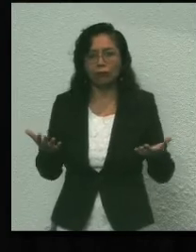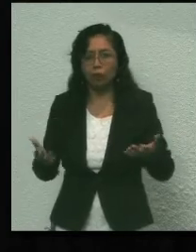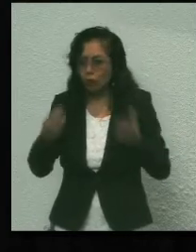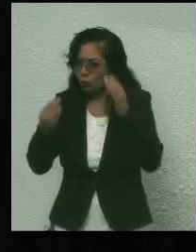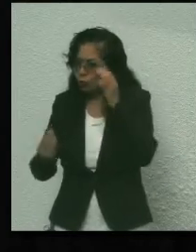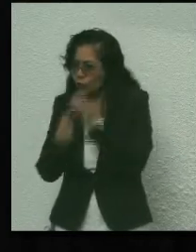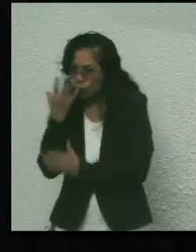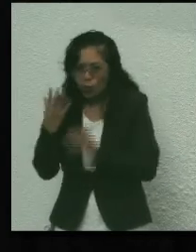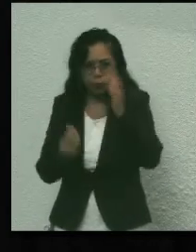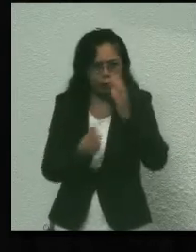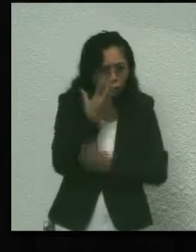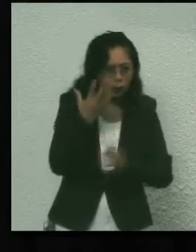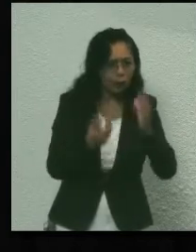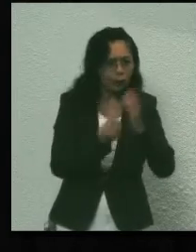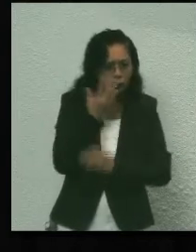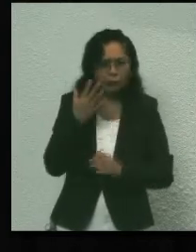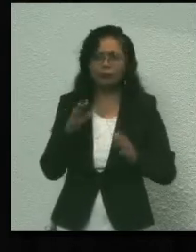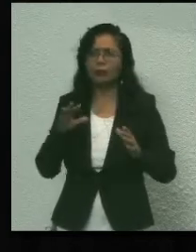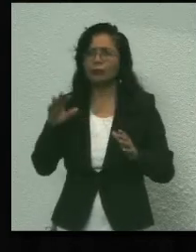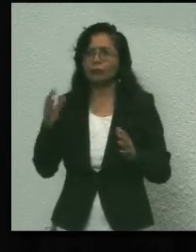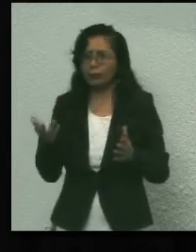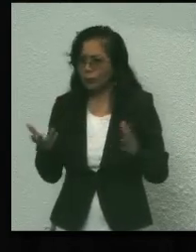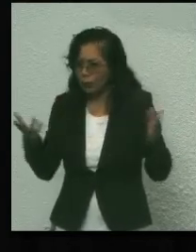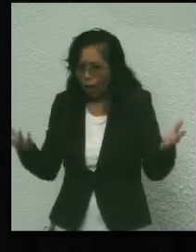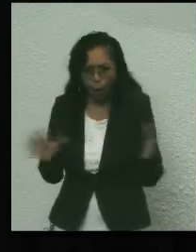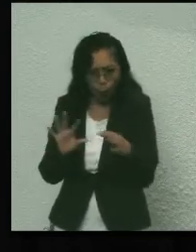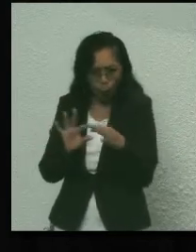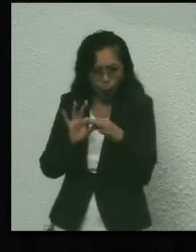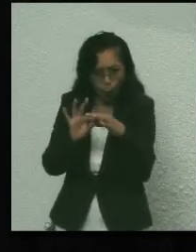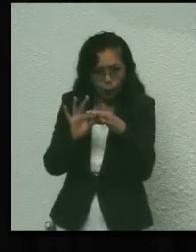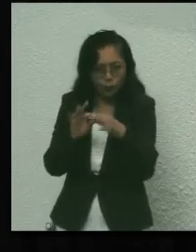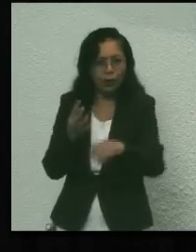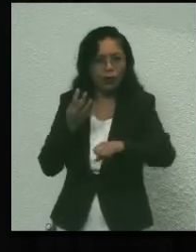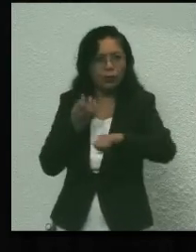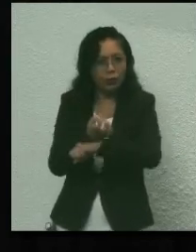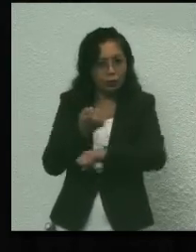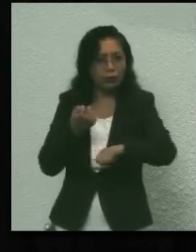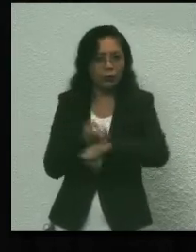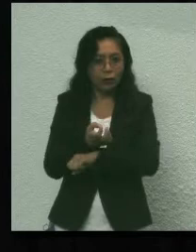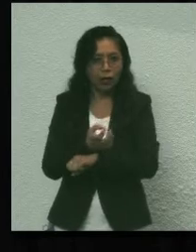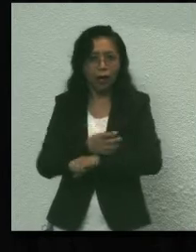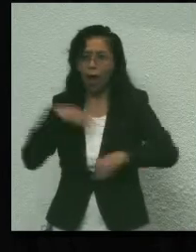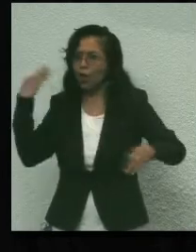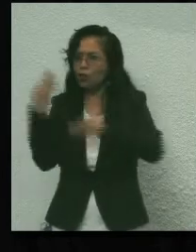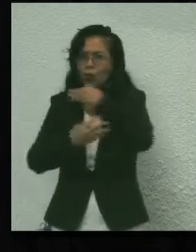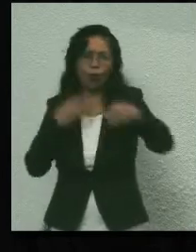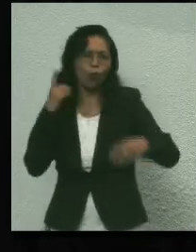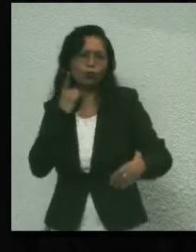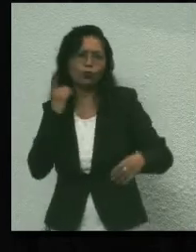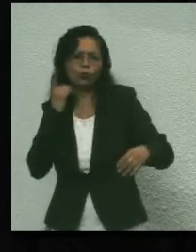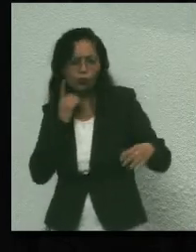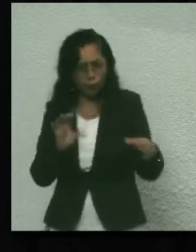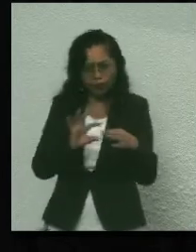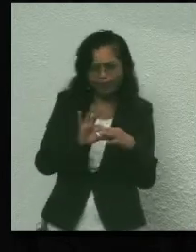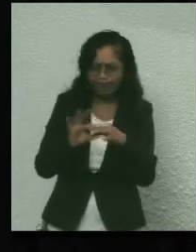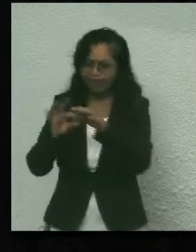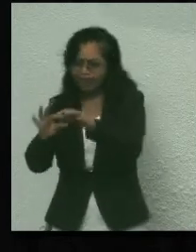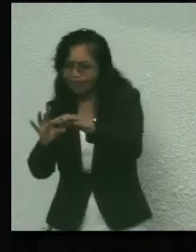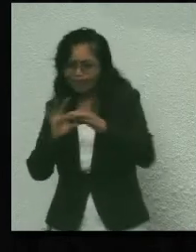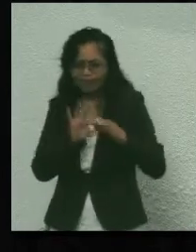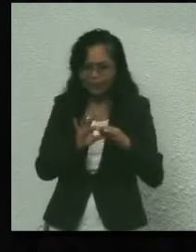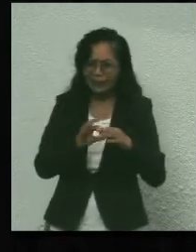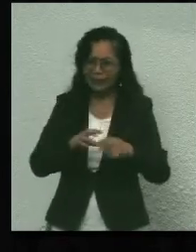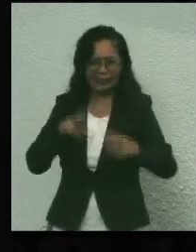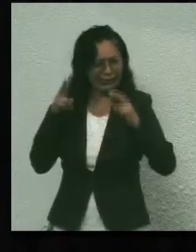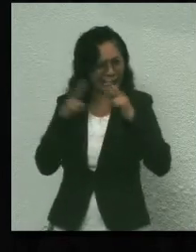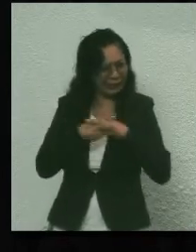nuevos interlocutores, convocar a la unidad estatal. Unidad que signifique objetivos comunes y no disputa